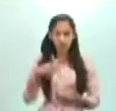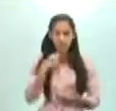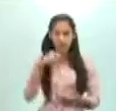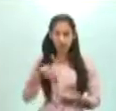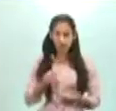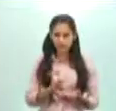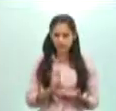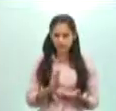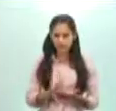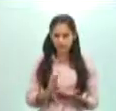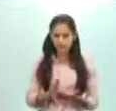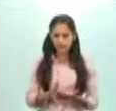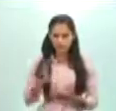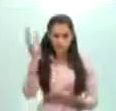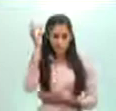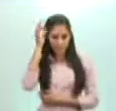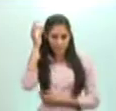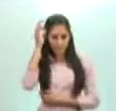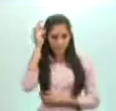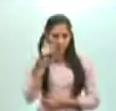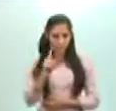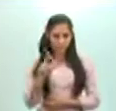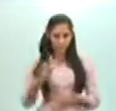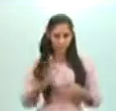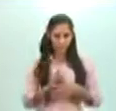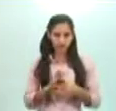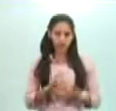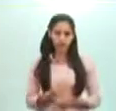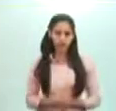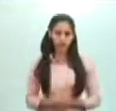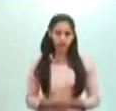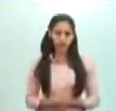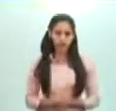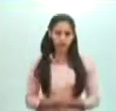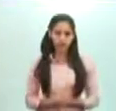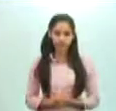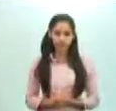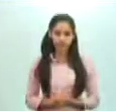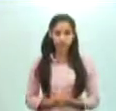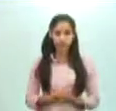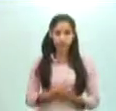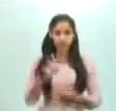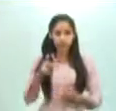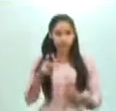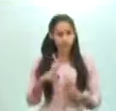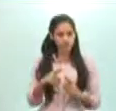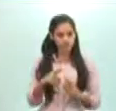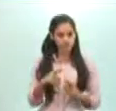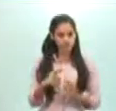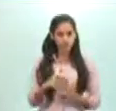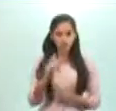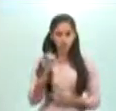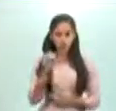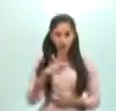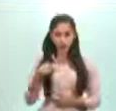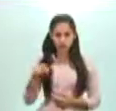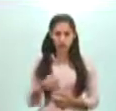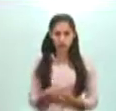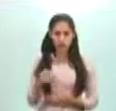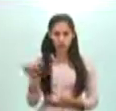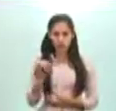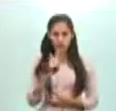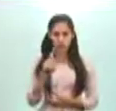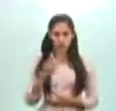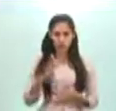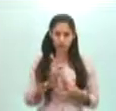libro de texto de Español Literatura de 11º grado y en el cuaderno de ortografía también del